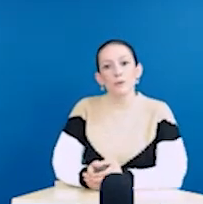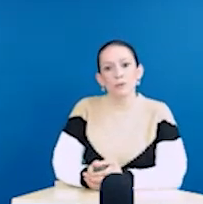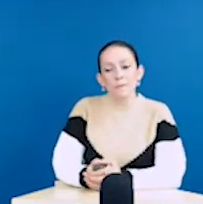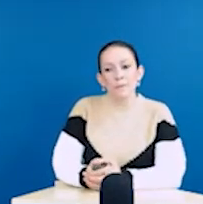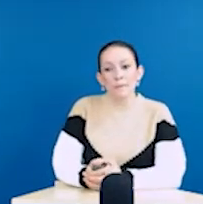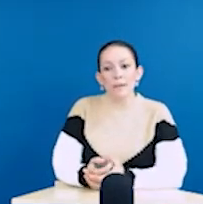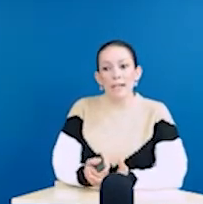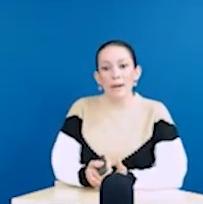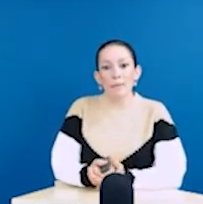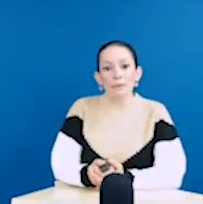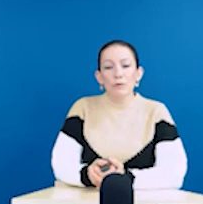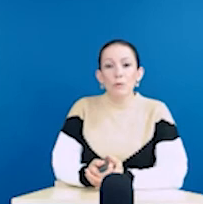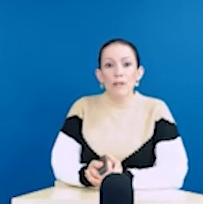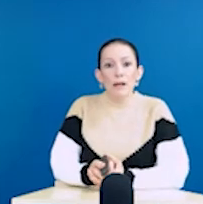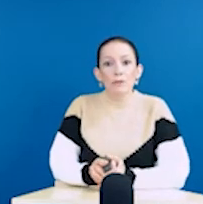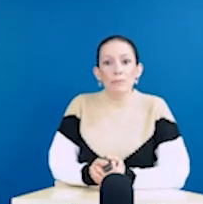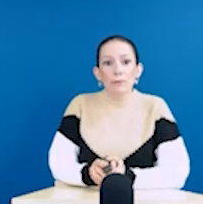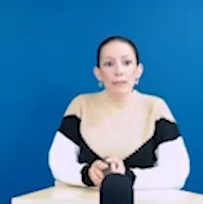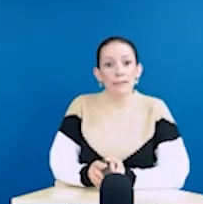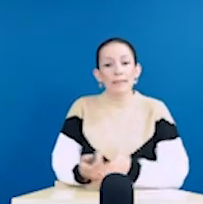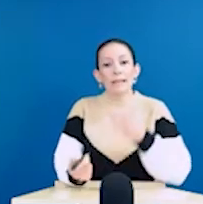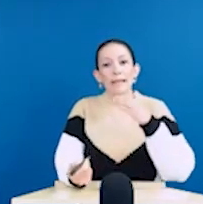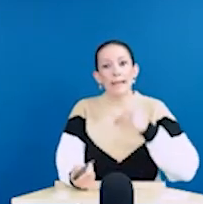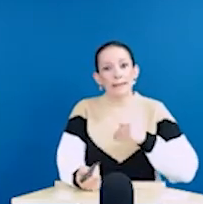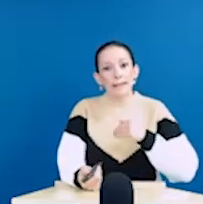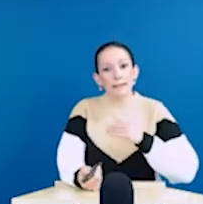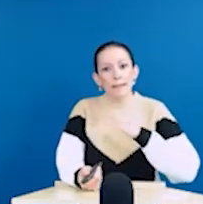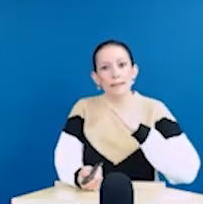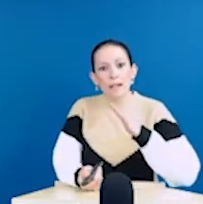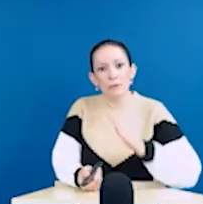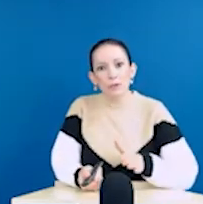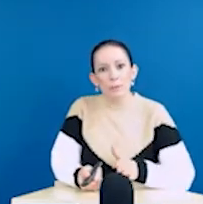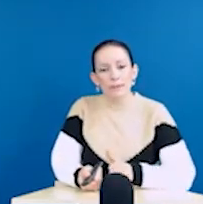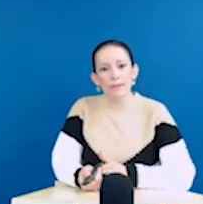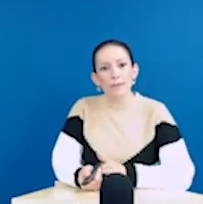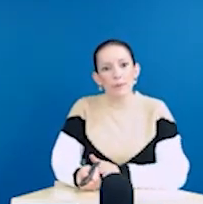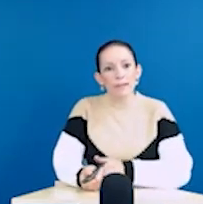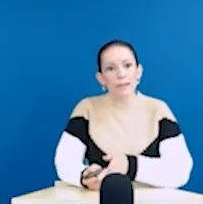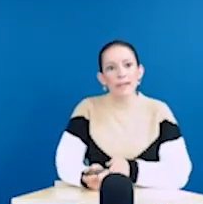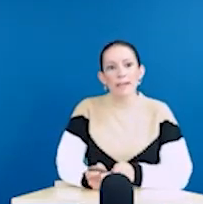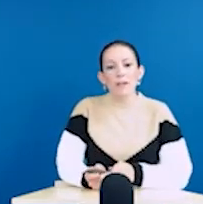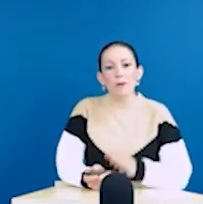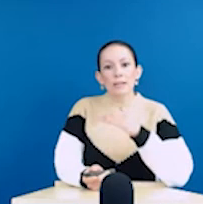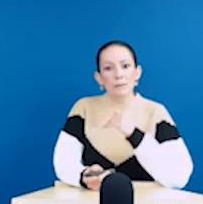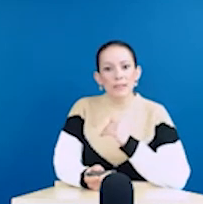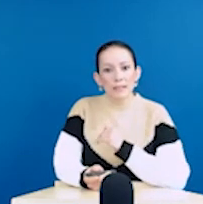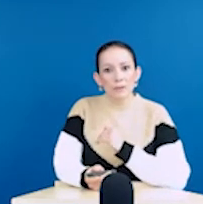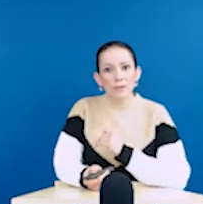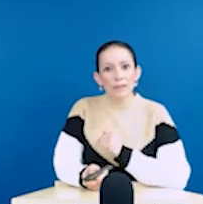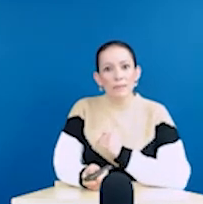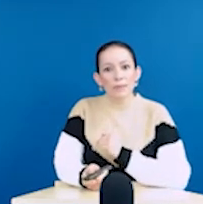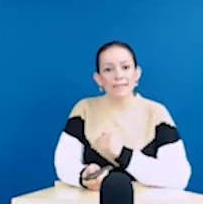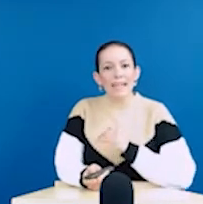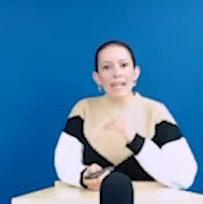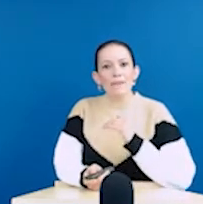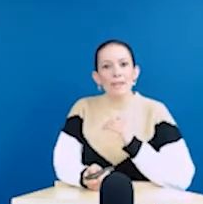que nosotros manejamos unos cuidados importantes desde que entra hasta que sale nuestro paciente, porque es que lo que tenemos que hacer